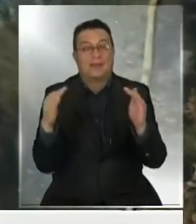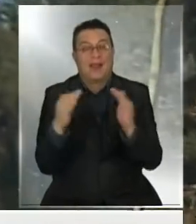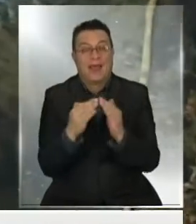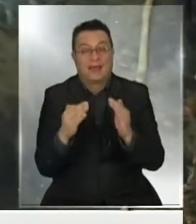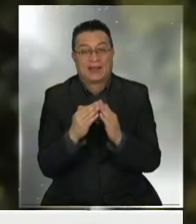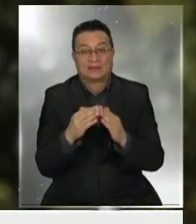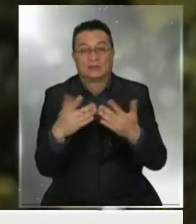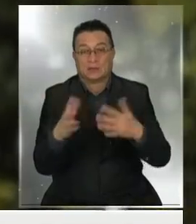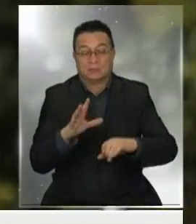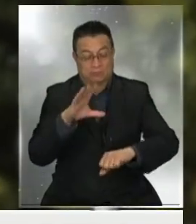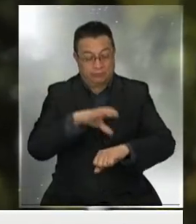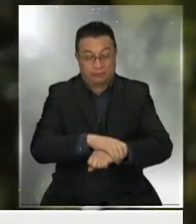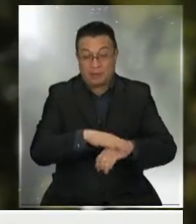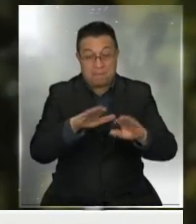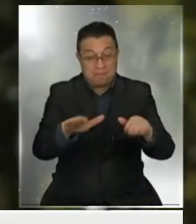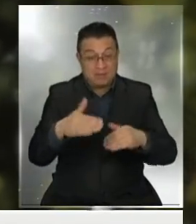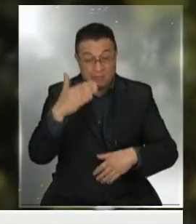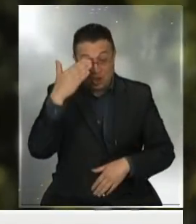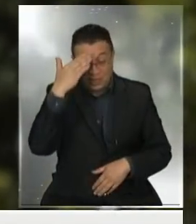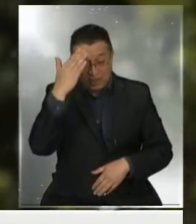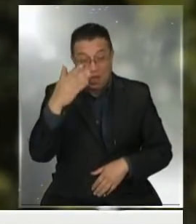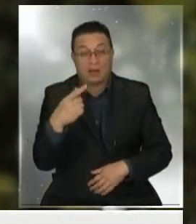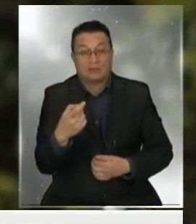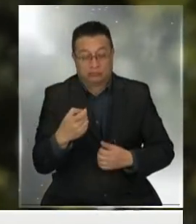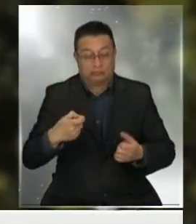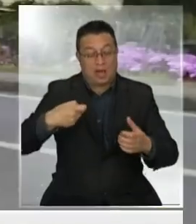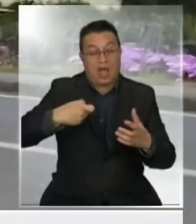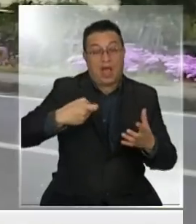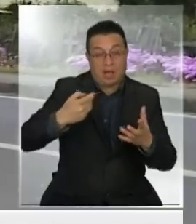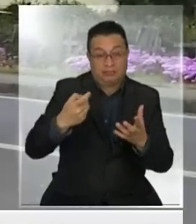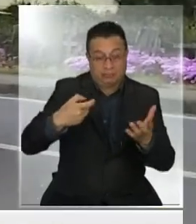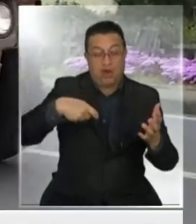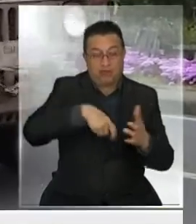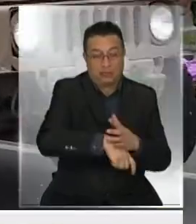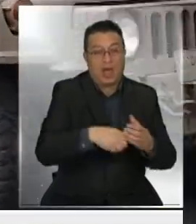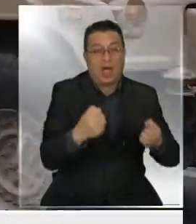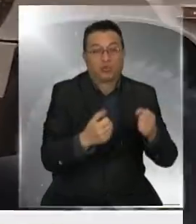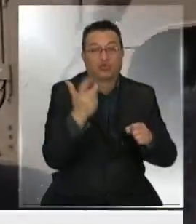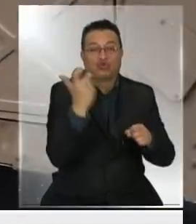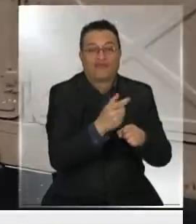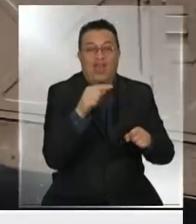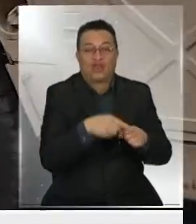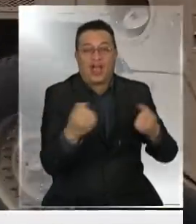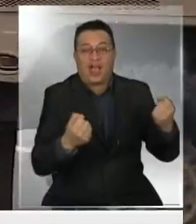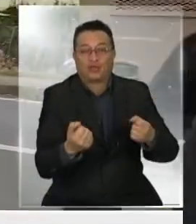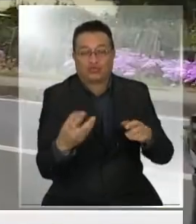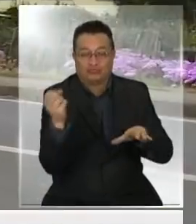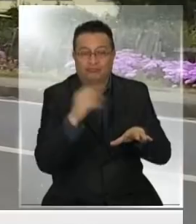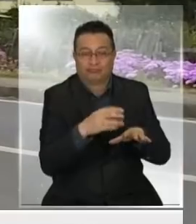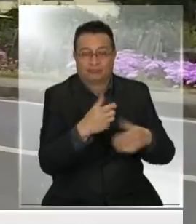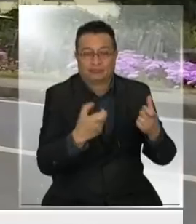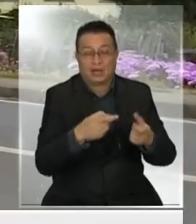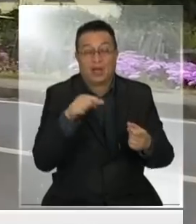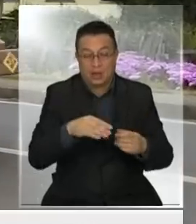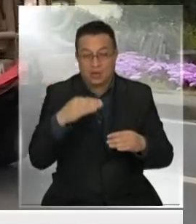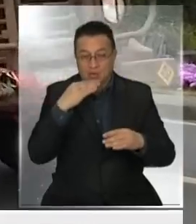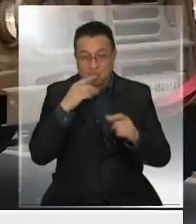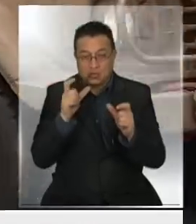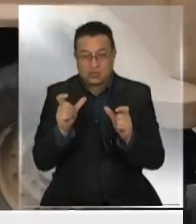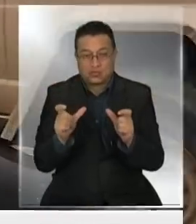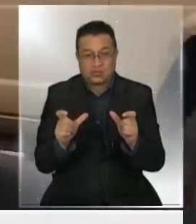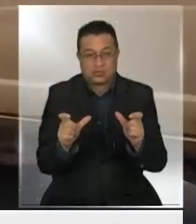tras ser detenido el mismo día portando armas en un auto robado. En este ambiente de tensión y bajo estado de